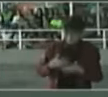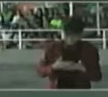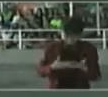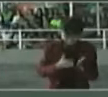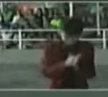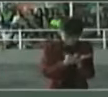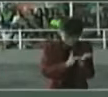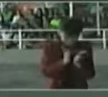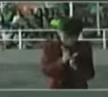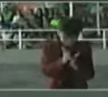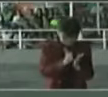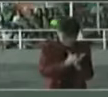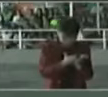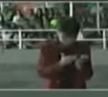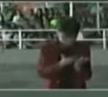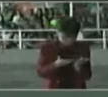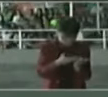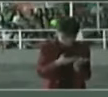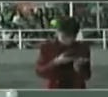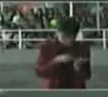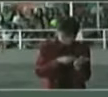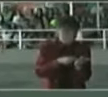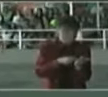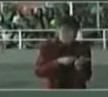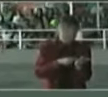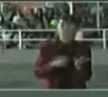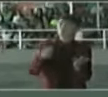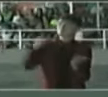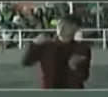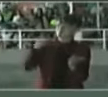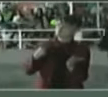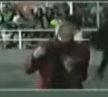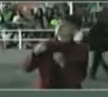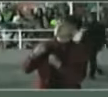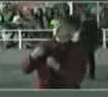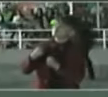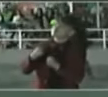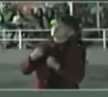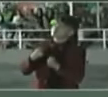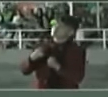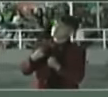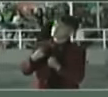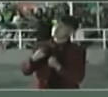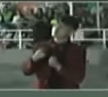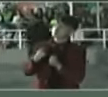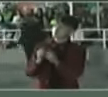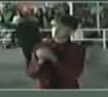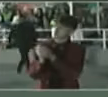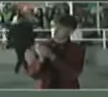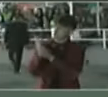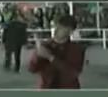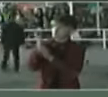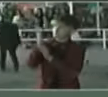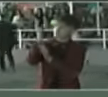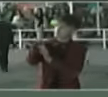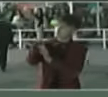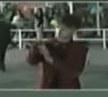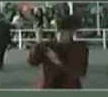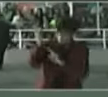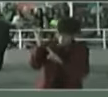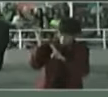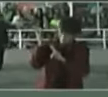Biblia que él tiene poder para secar el árbol verde,